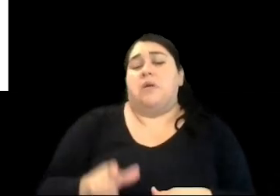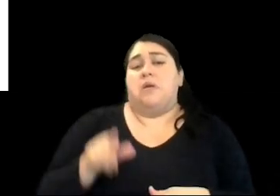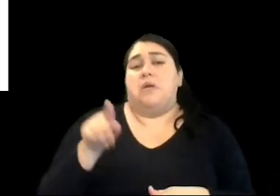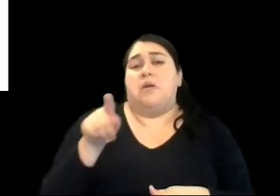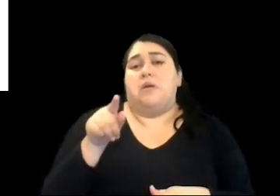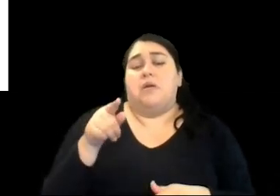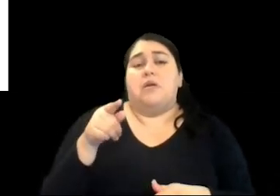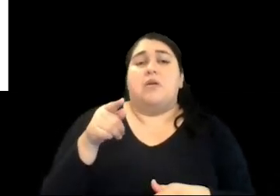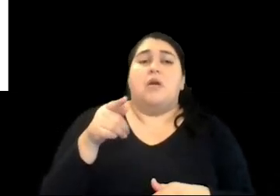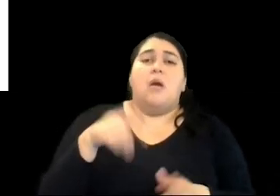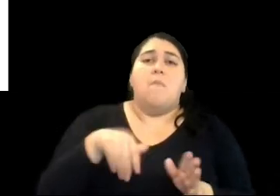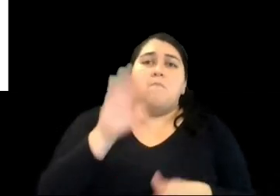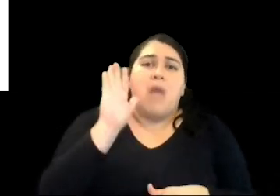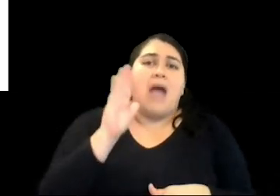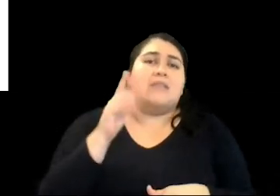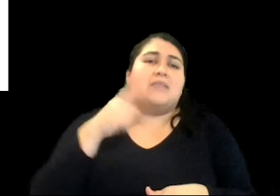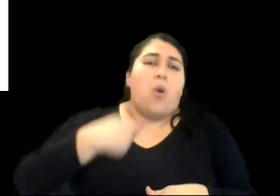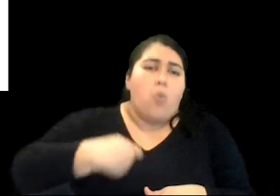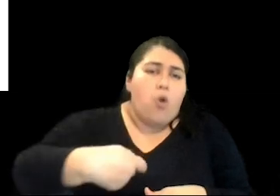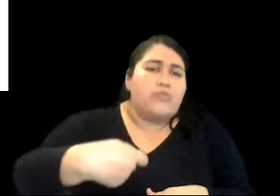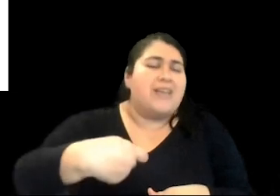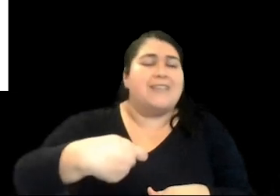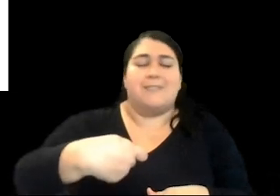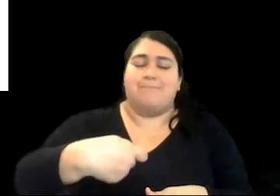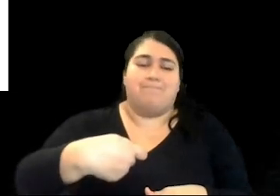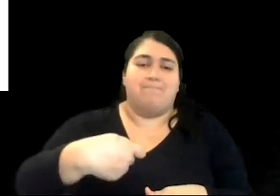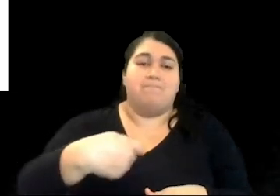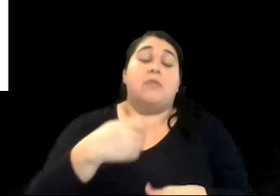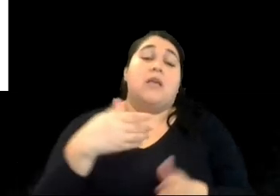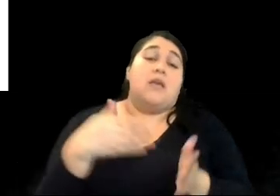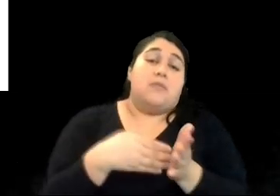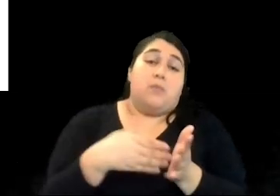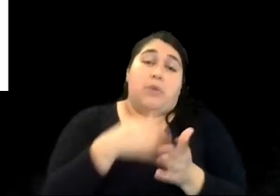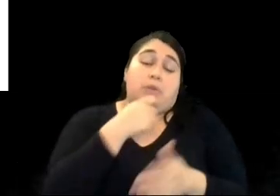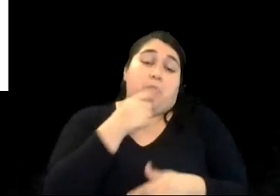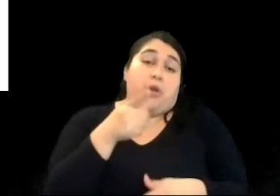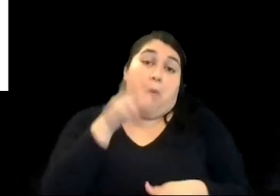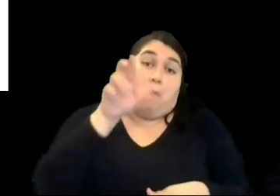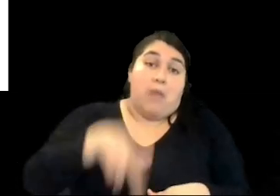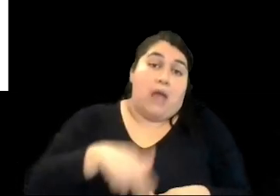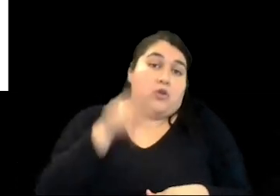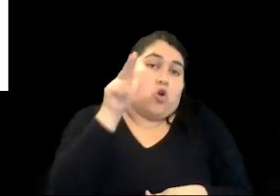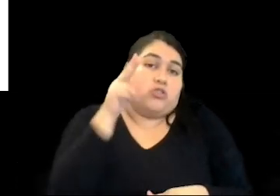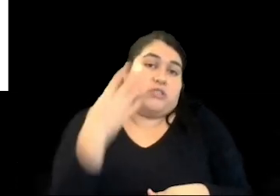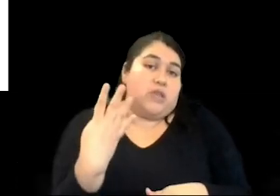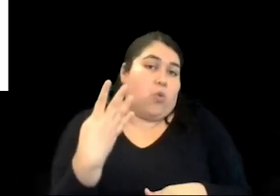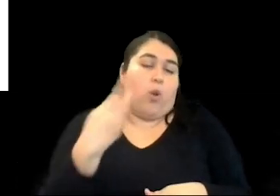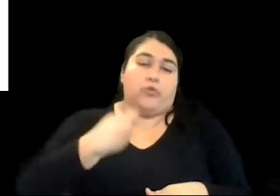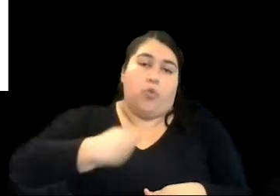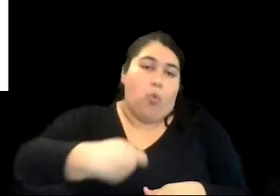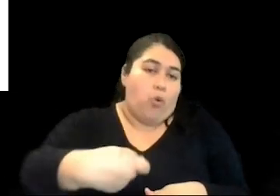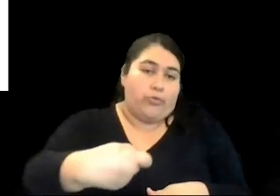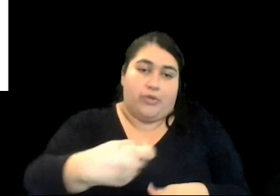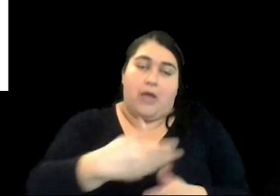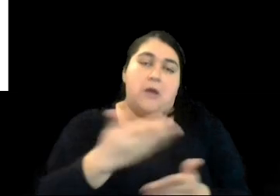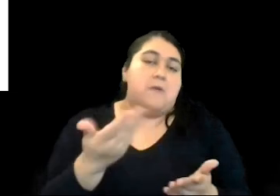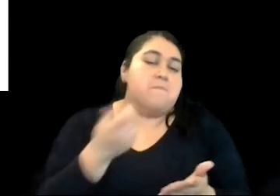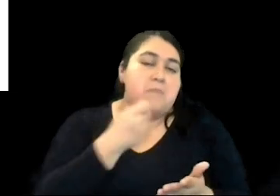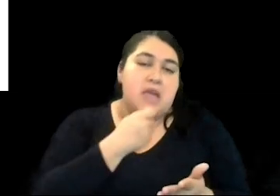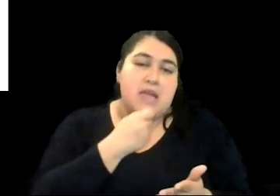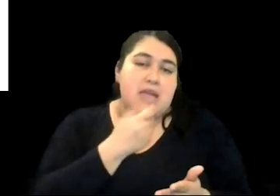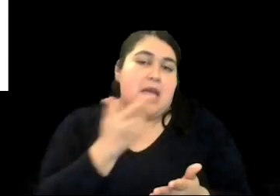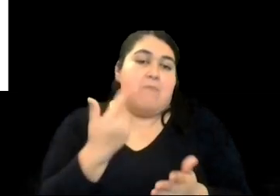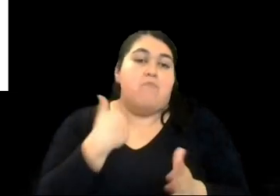tenga mayor cantidad de cuotas. Yo podría estar utilizando un plan de 84, si mi caracterización me lo